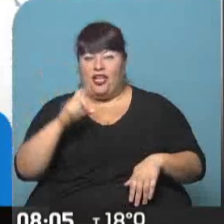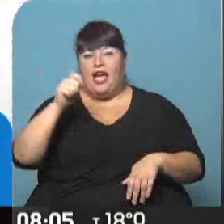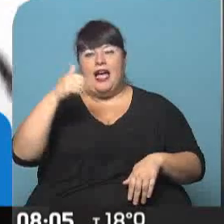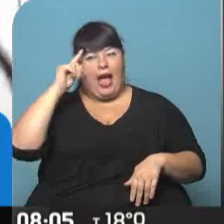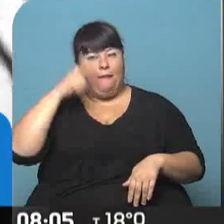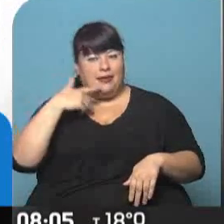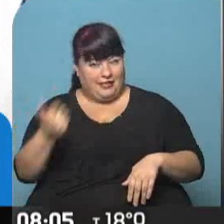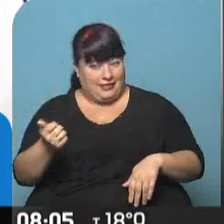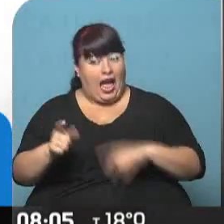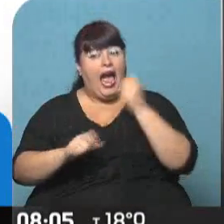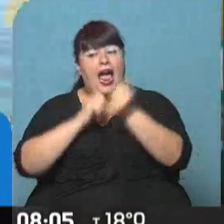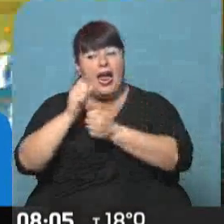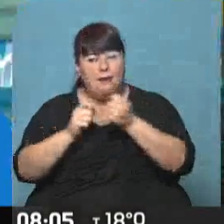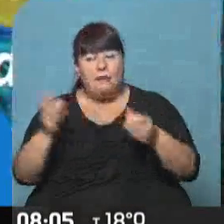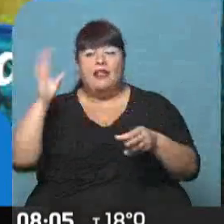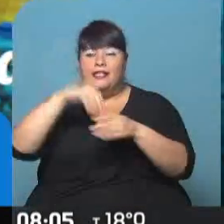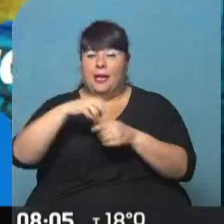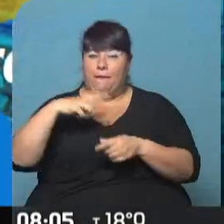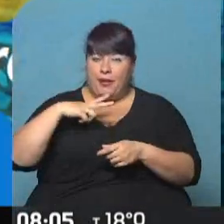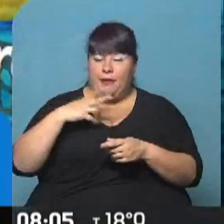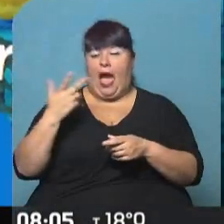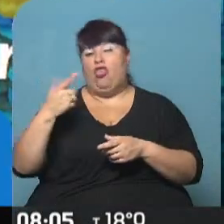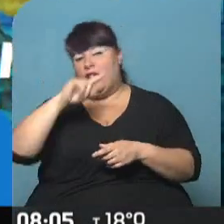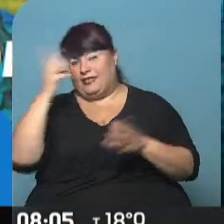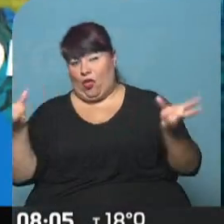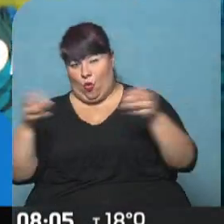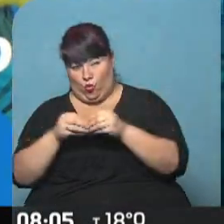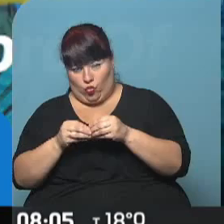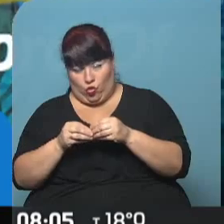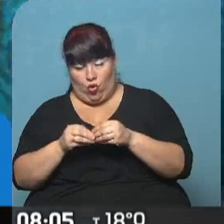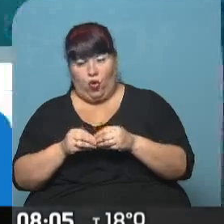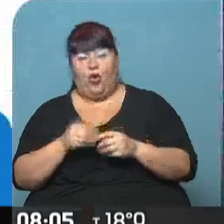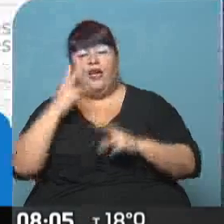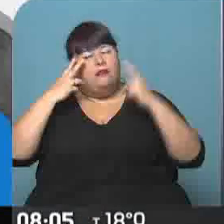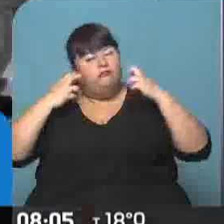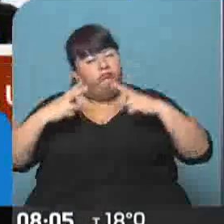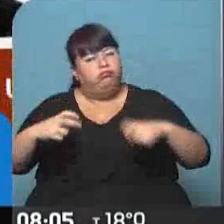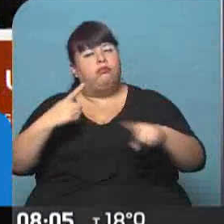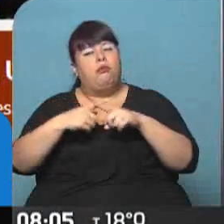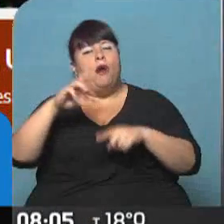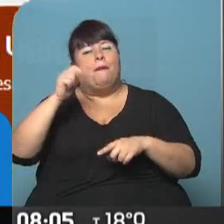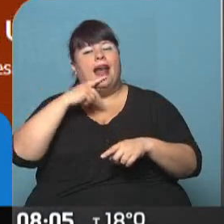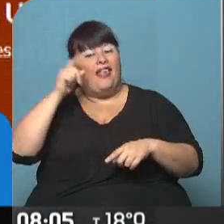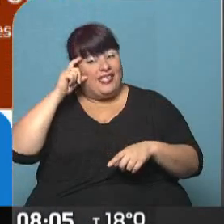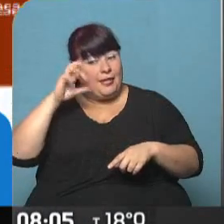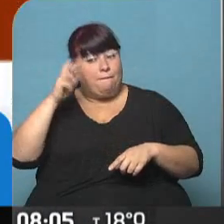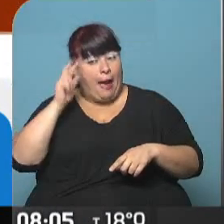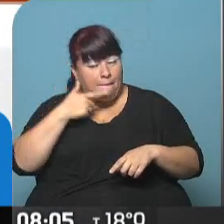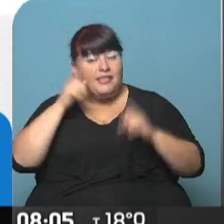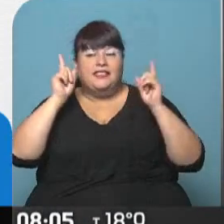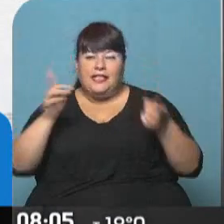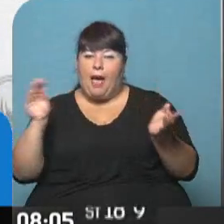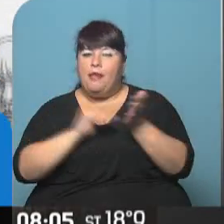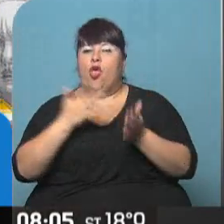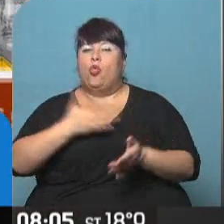Camesa, una empresa con participación privada y estatal. En la investigación por los Paradise Papers también figura